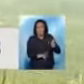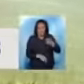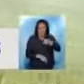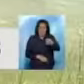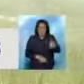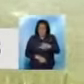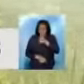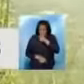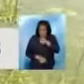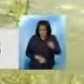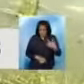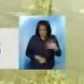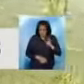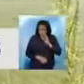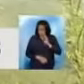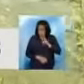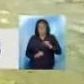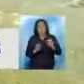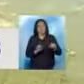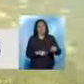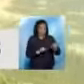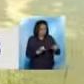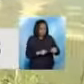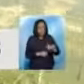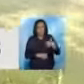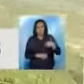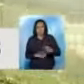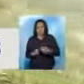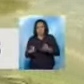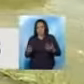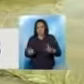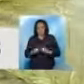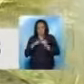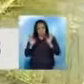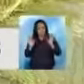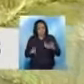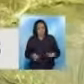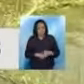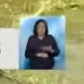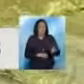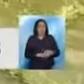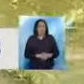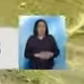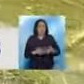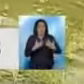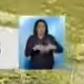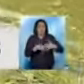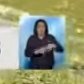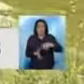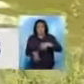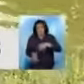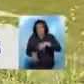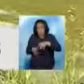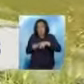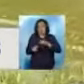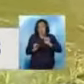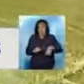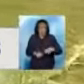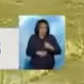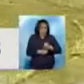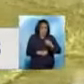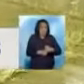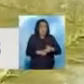es evidentemente ya contaminada. Así es, ya es de varios días ya. La motobomba se hace trabajar, se bota el